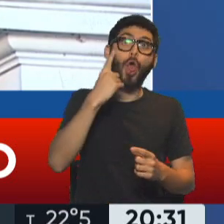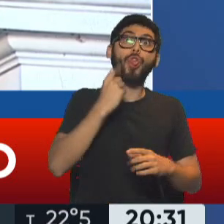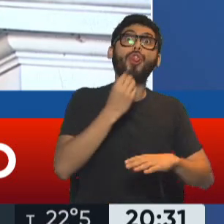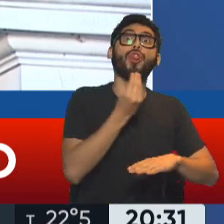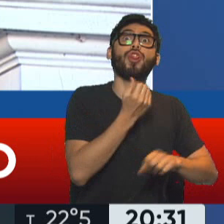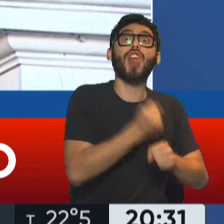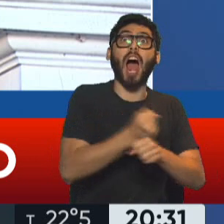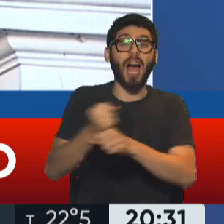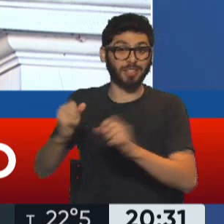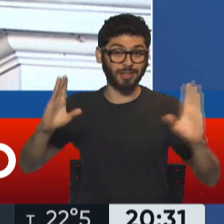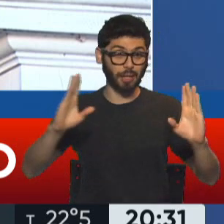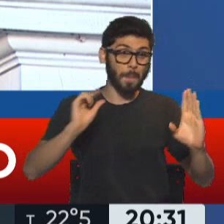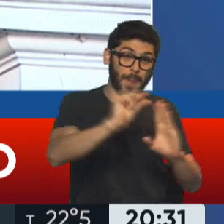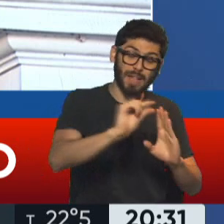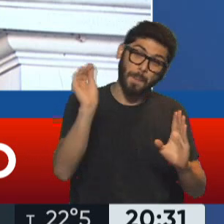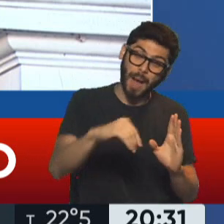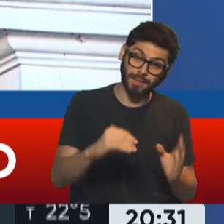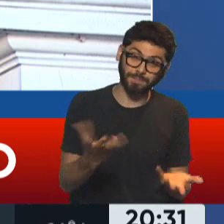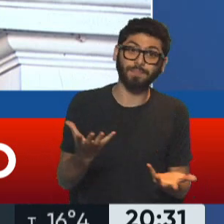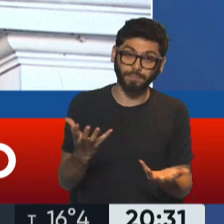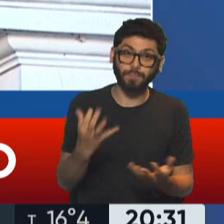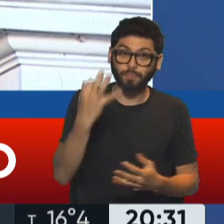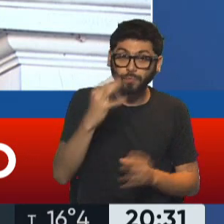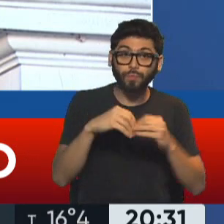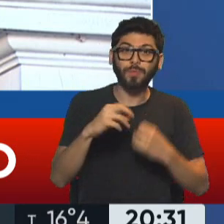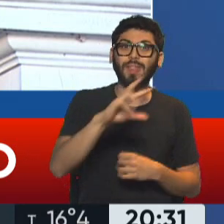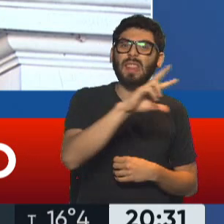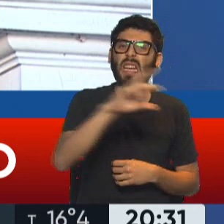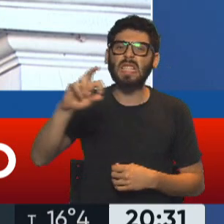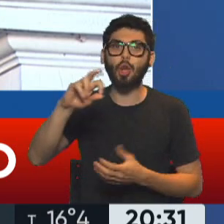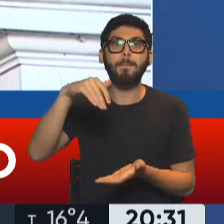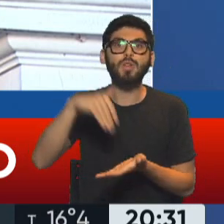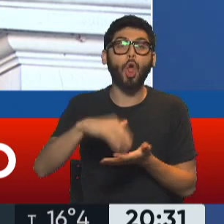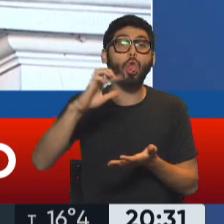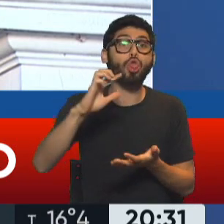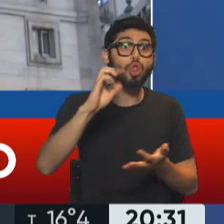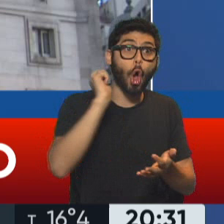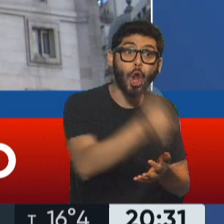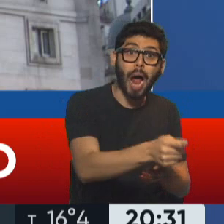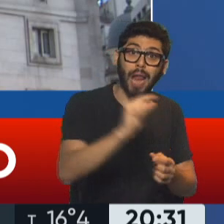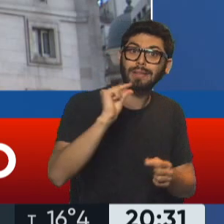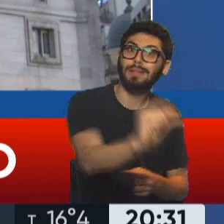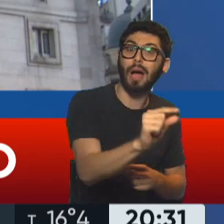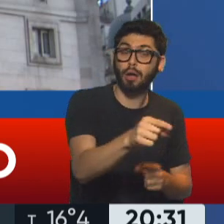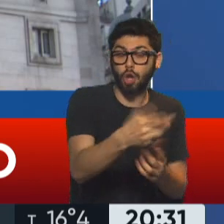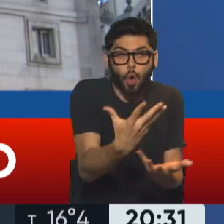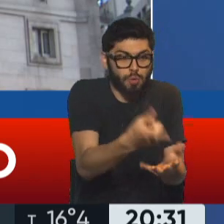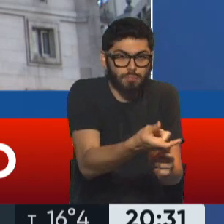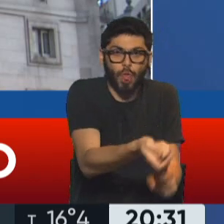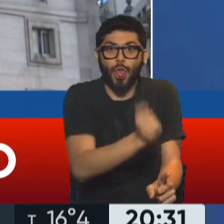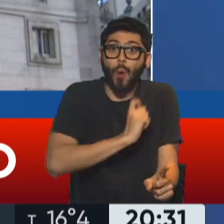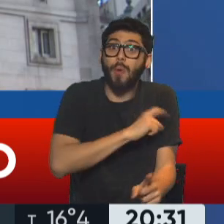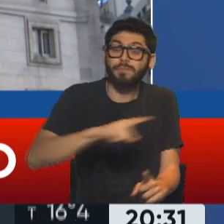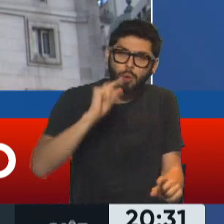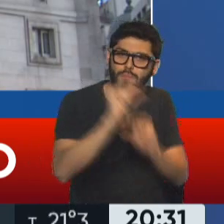Exactamente, total. Que días hábiles seguro. 300 millones de dólares, que por supuesto no se iban a poder